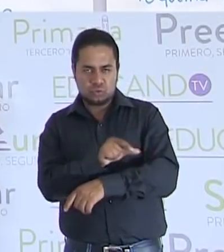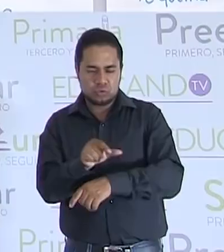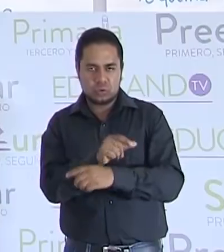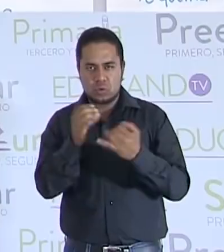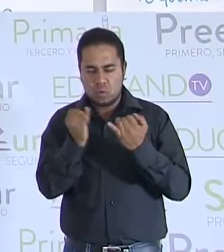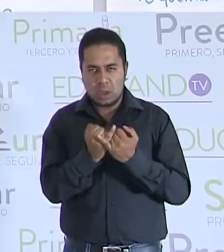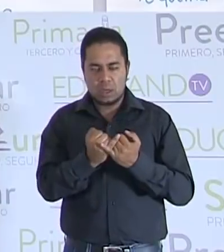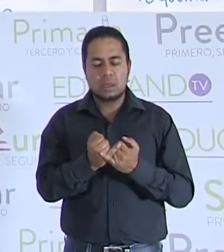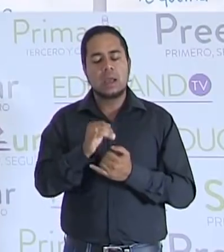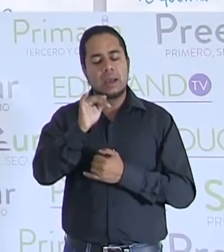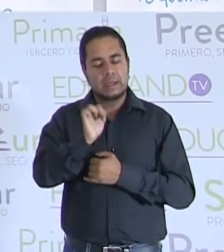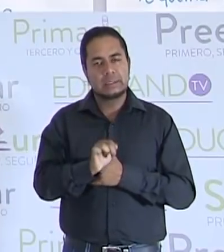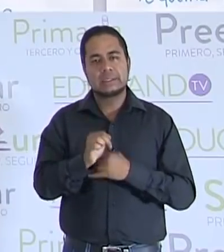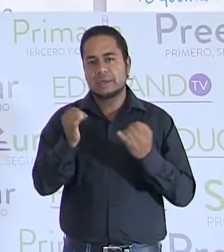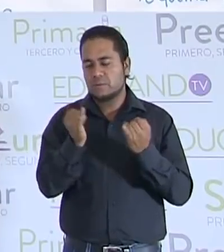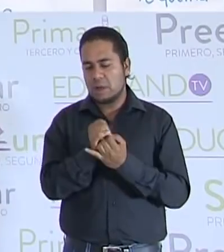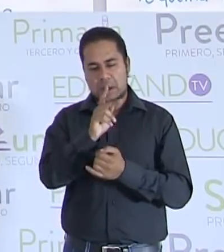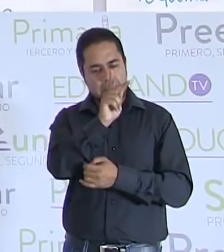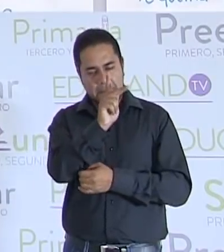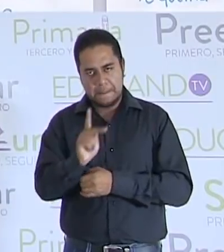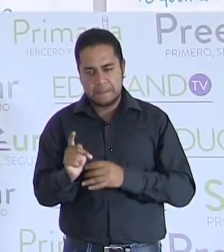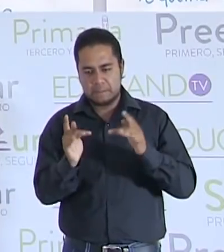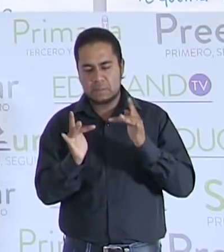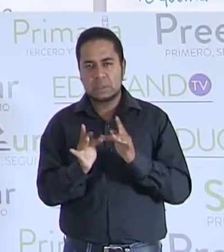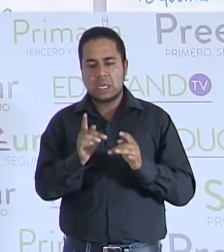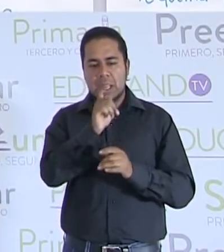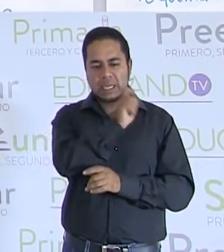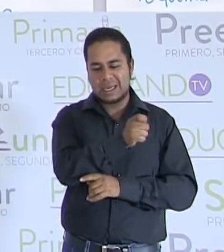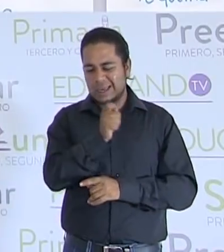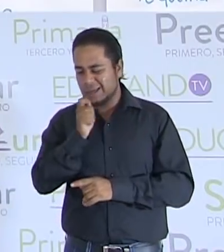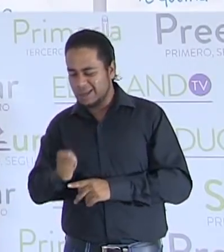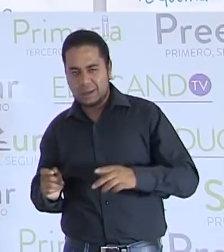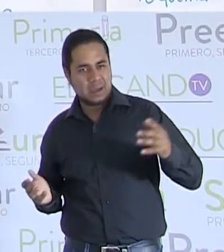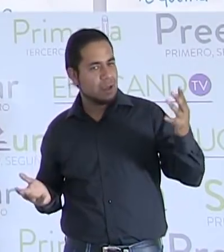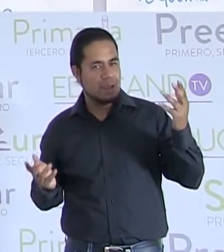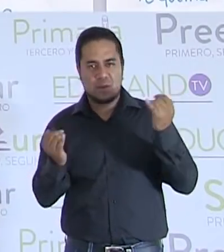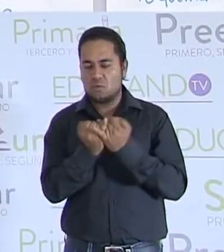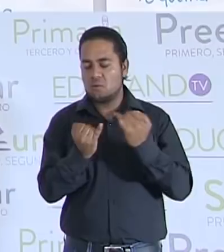color, parecidos. Tienen el mismo significado